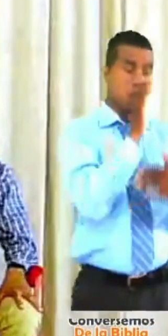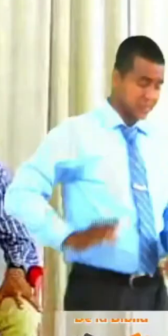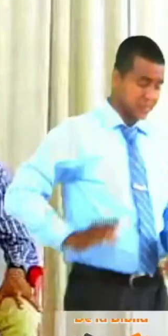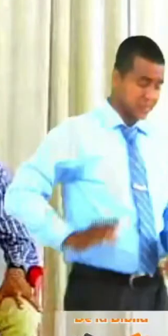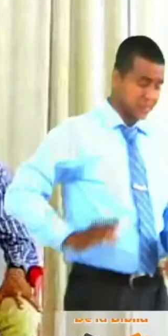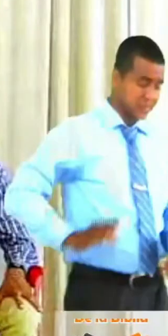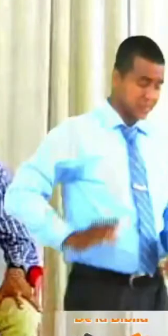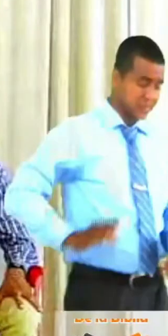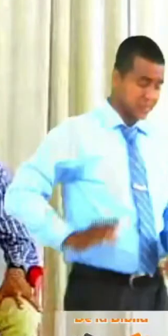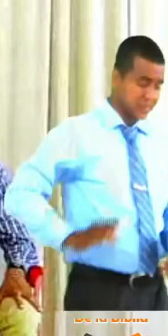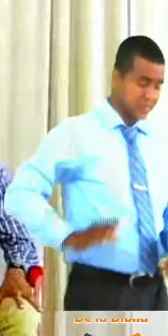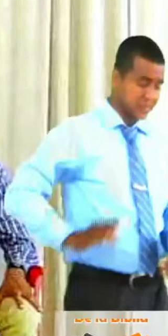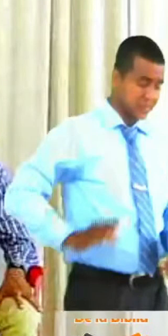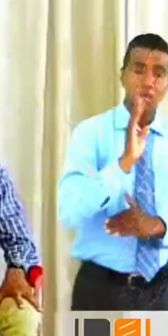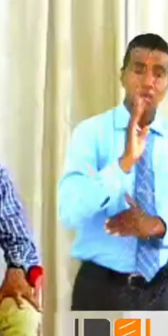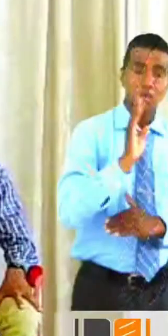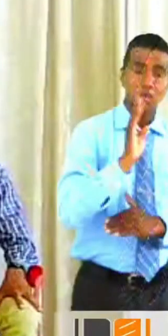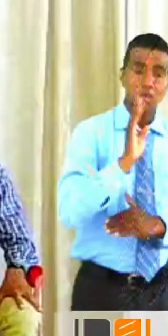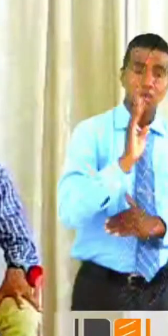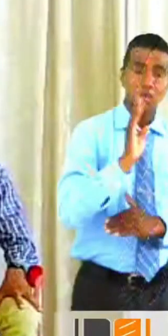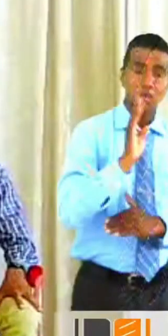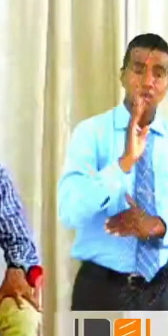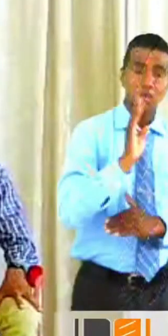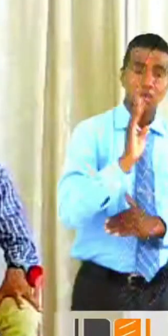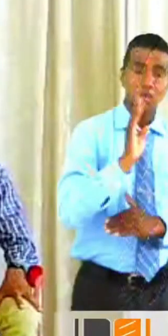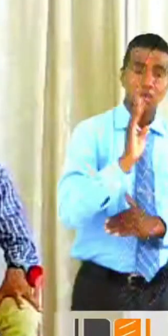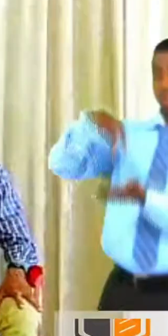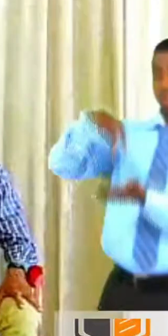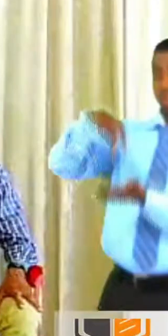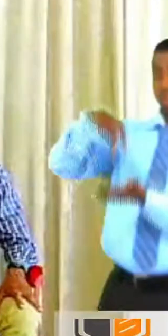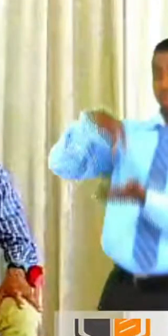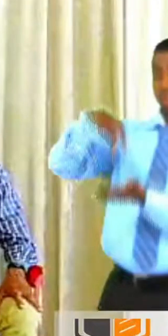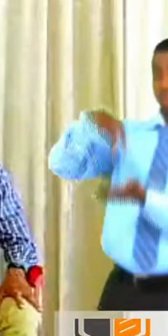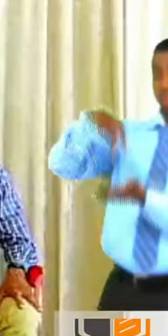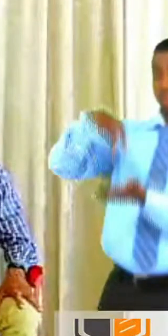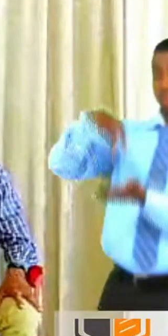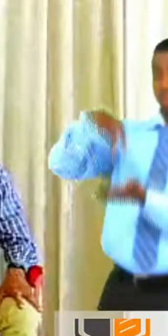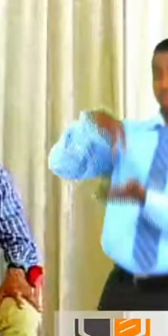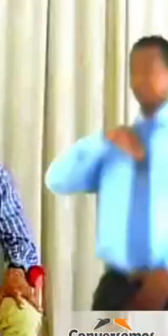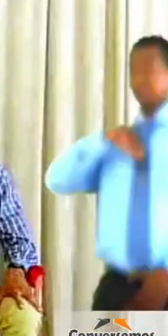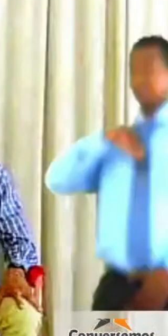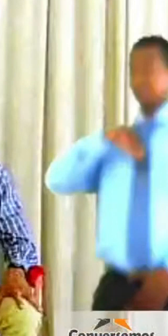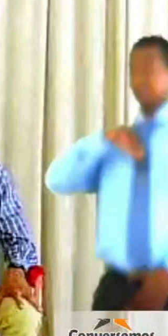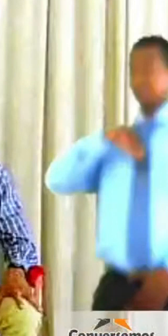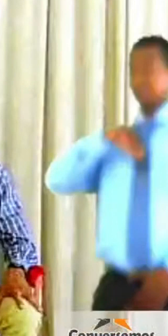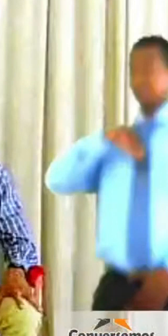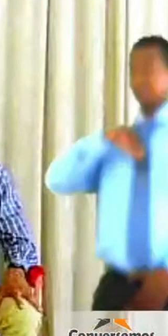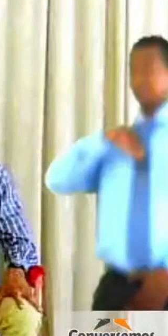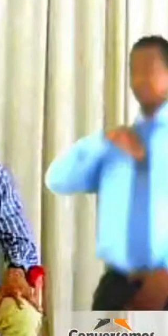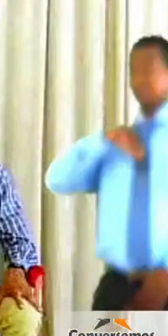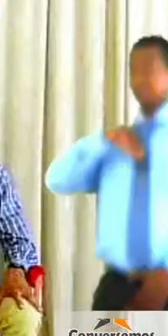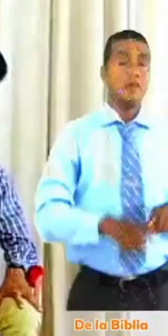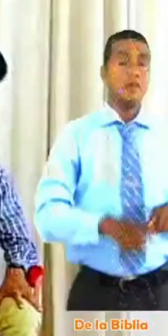vida cristiana humillado. El día en que se pare, el día en que se pare de pie, ese día puede caer, pero el día que viva arrodillado a los pies de